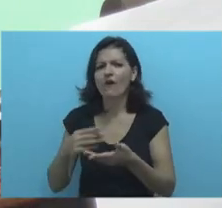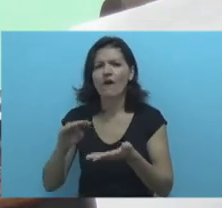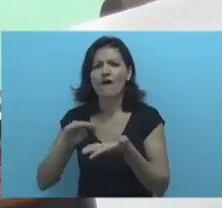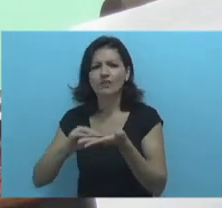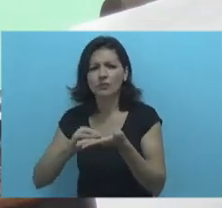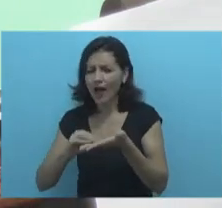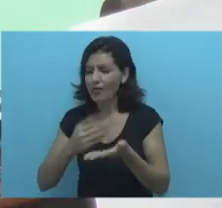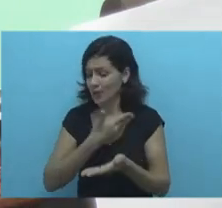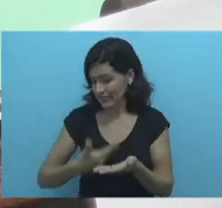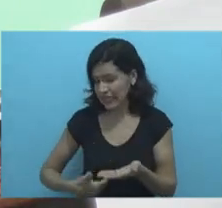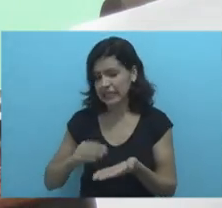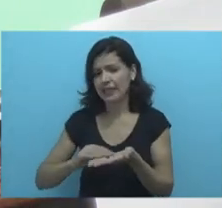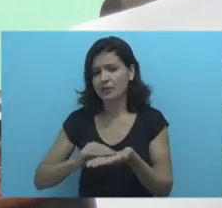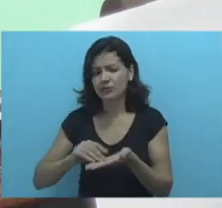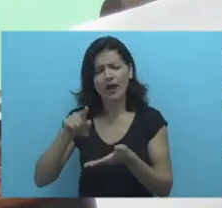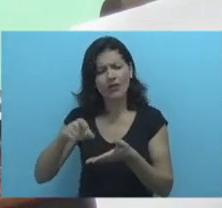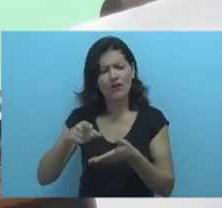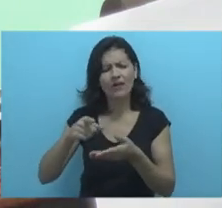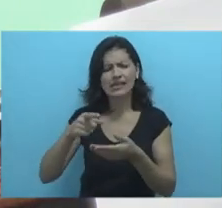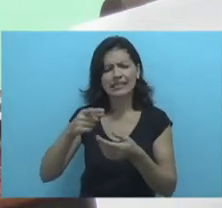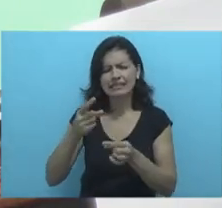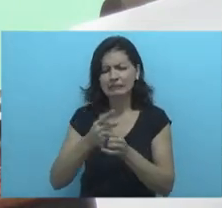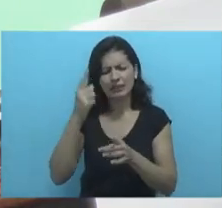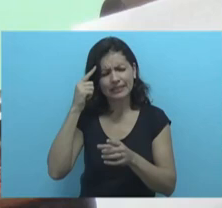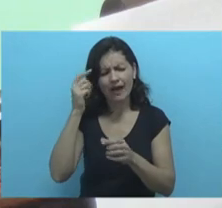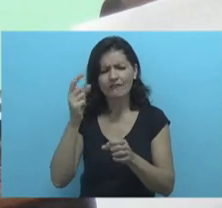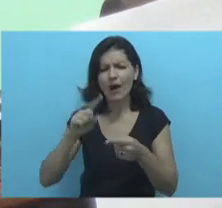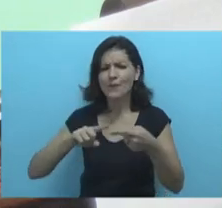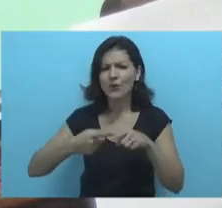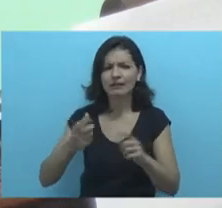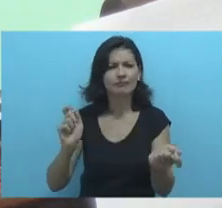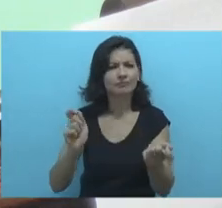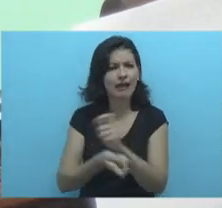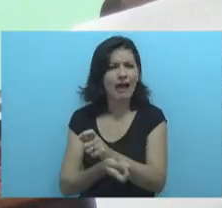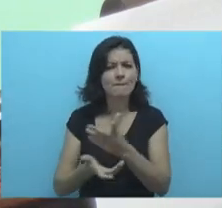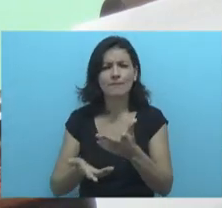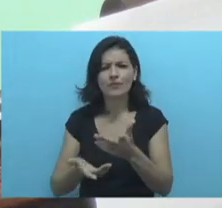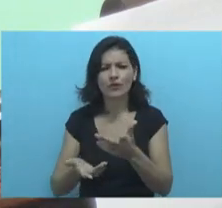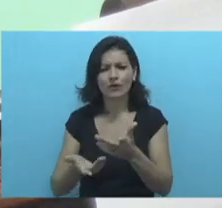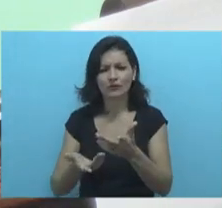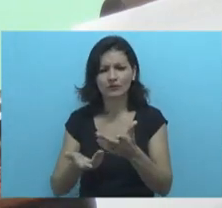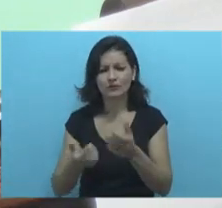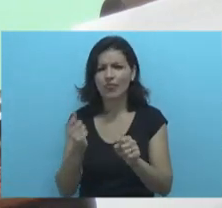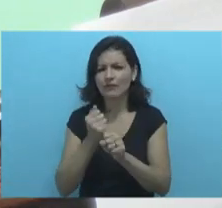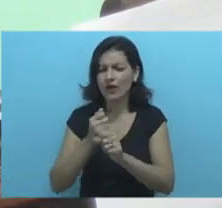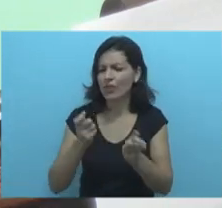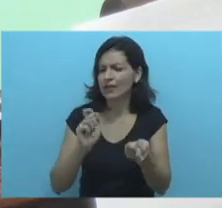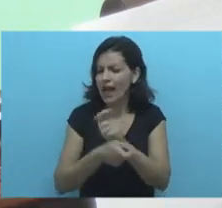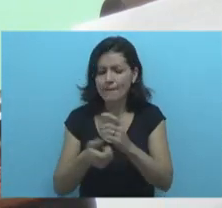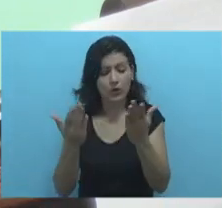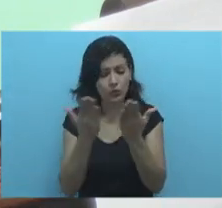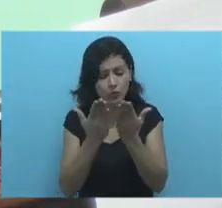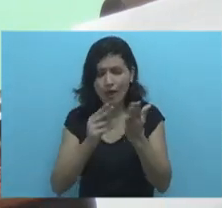entender la política como un acto de transformación y entender la política como un acto de estudiar